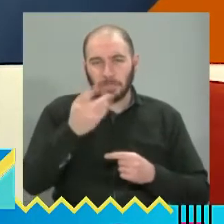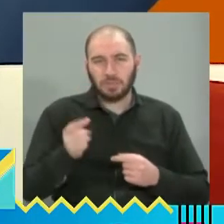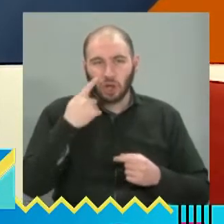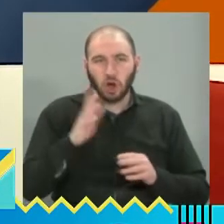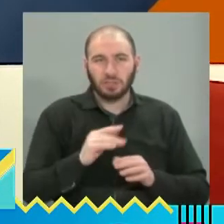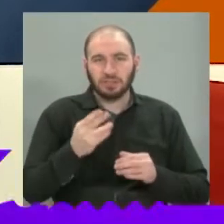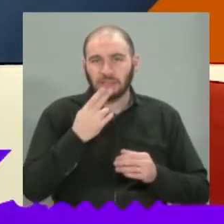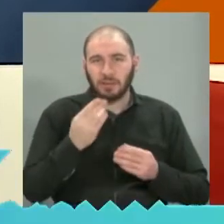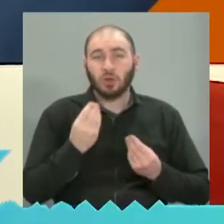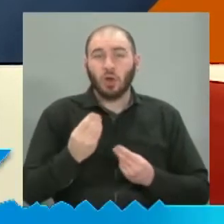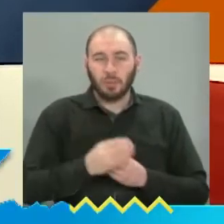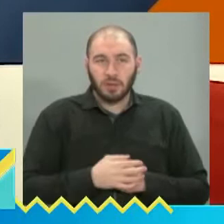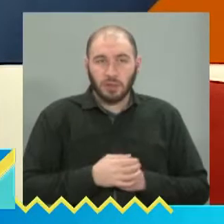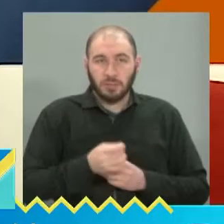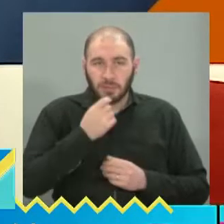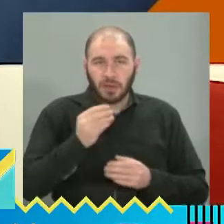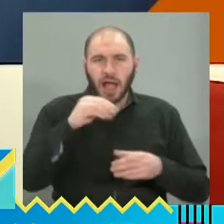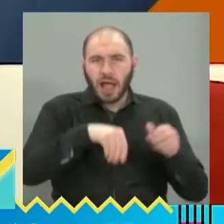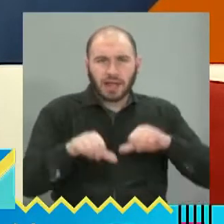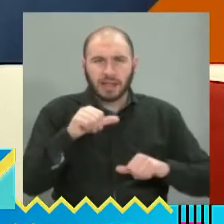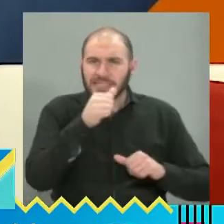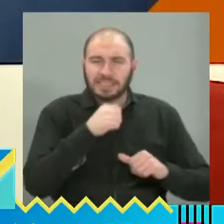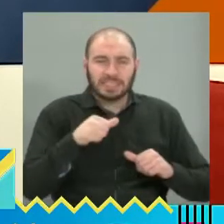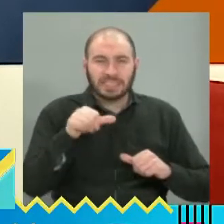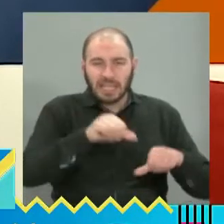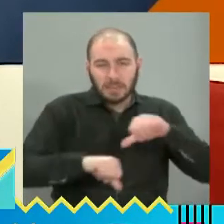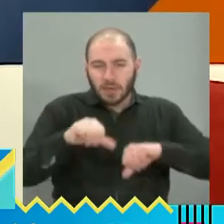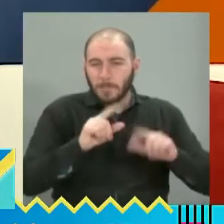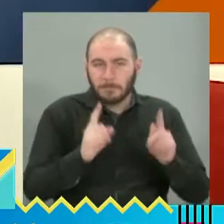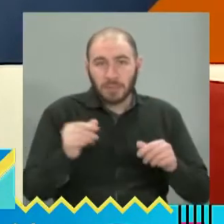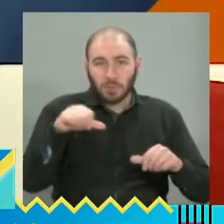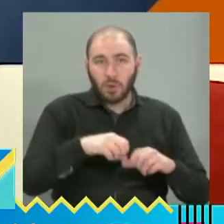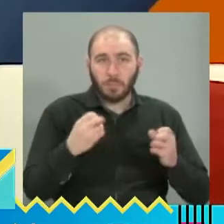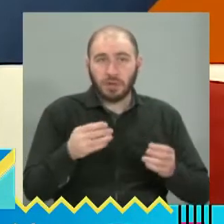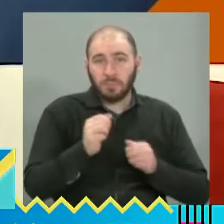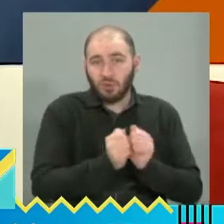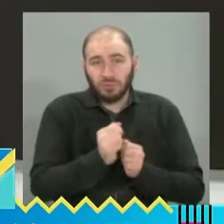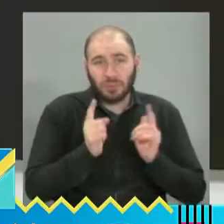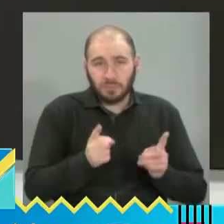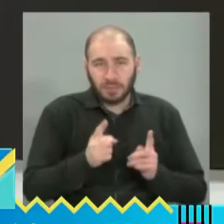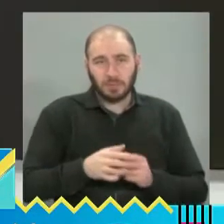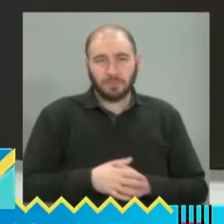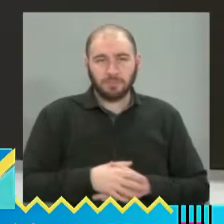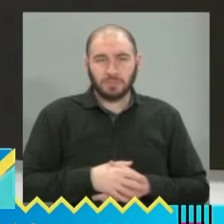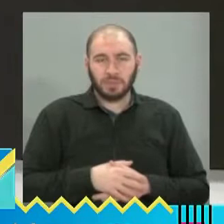origen del tabaco y si tiene los mismos agregados químicos que en teoría debería tenerlos porque vienen de la misma producción y lo que no tienen son